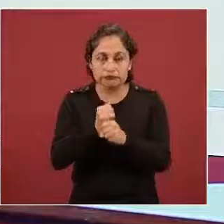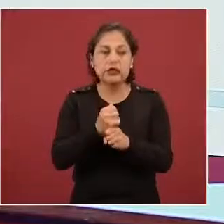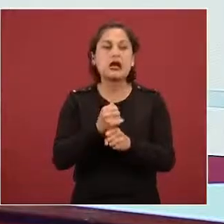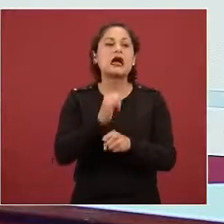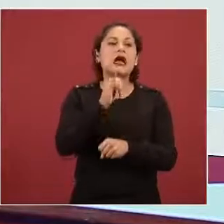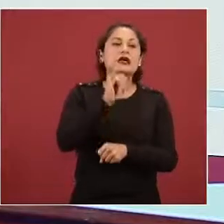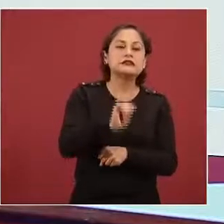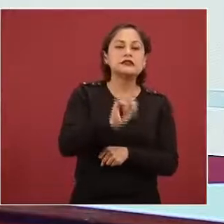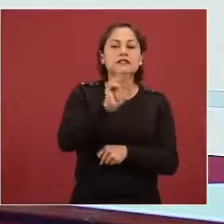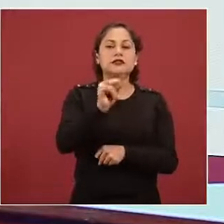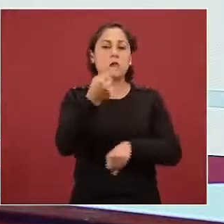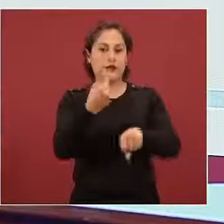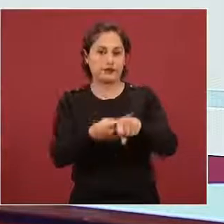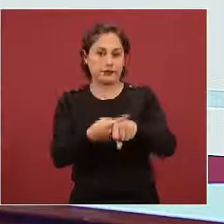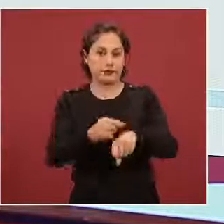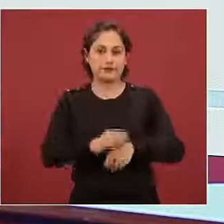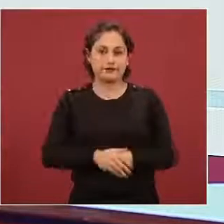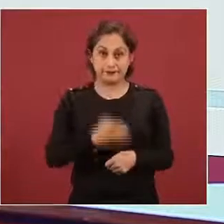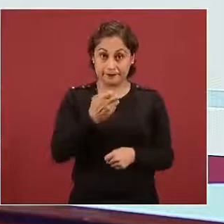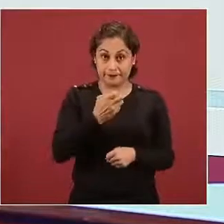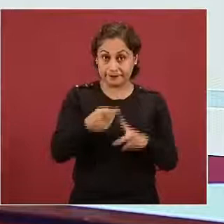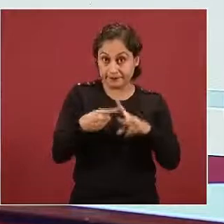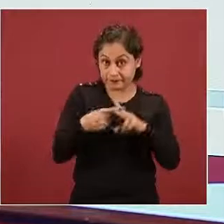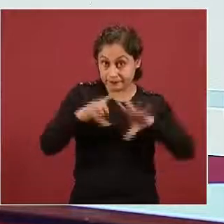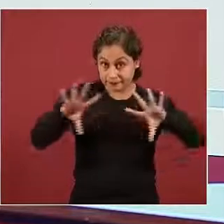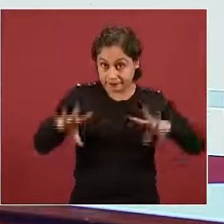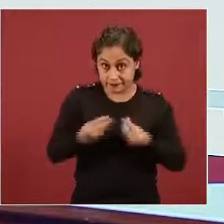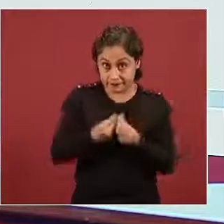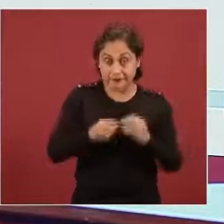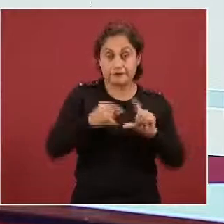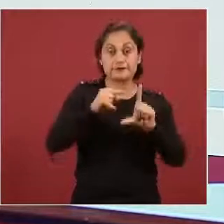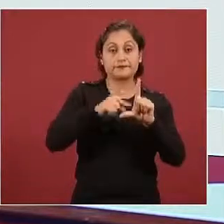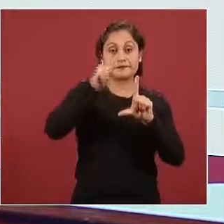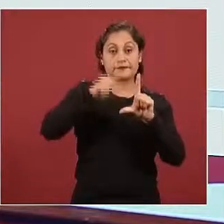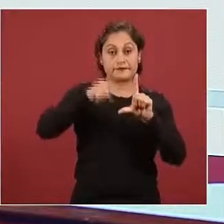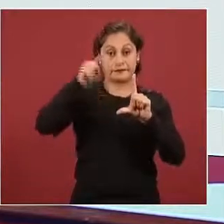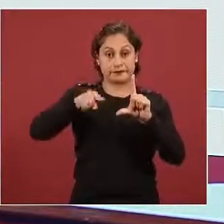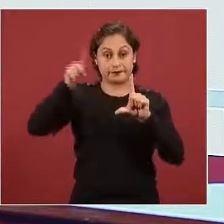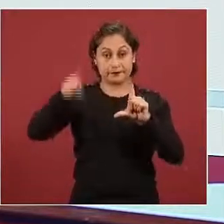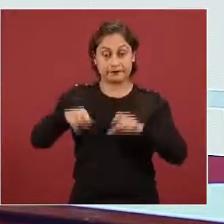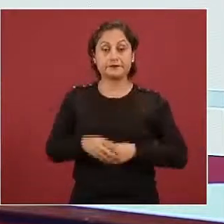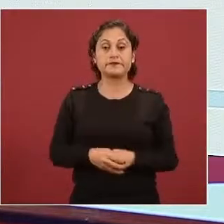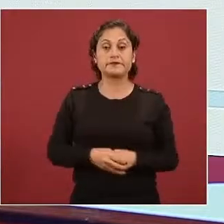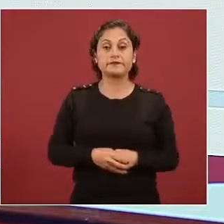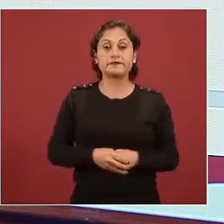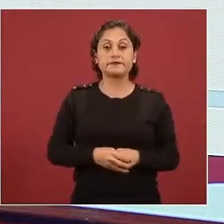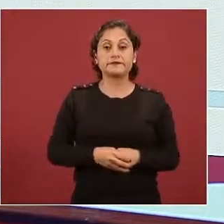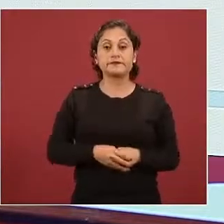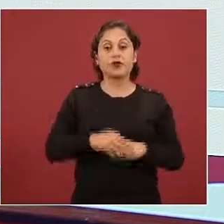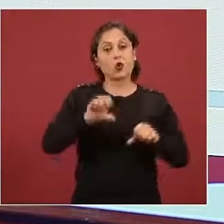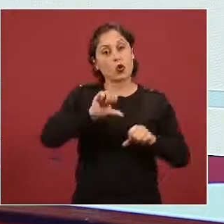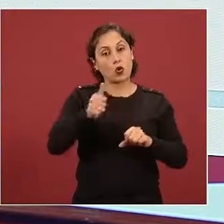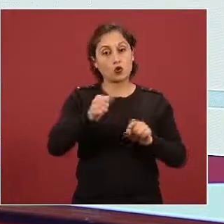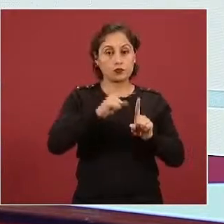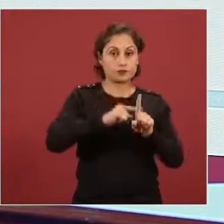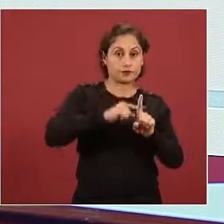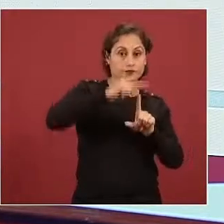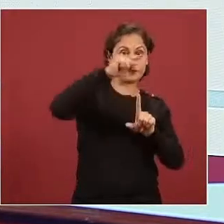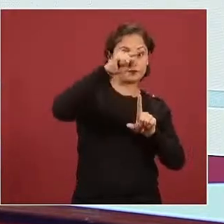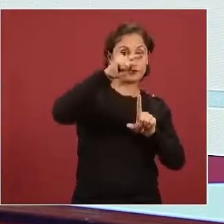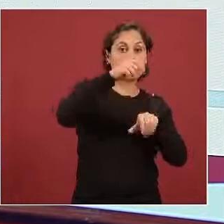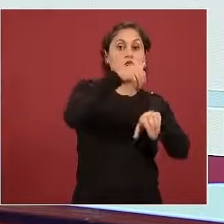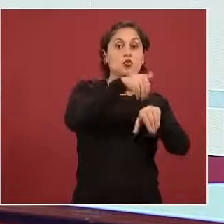existencia de la enfermedad. Esta es la altura de estas columnas y aquí en estos números son los números de